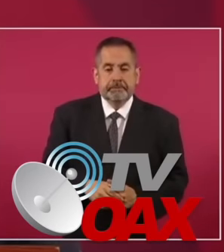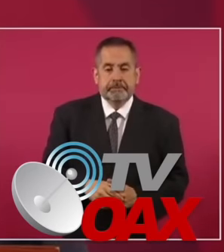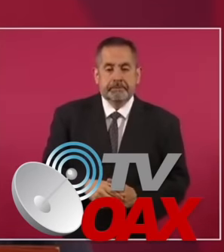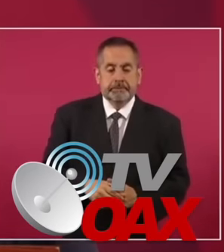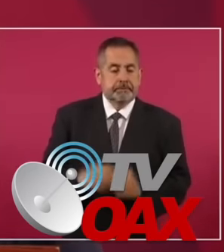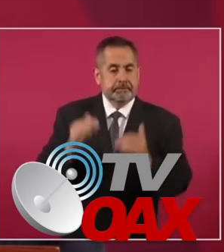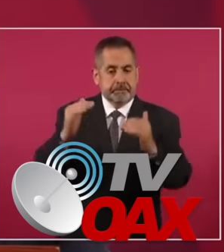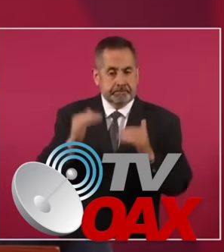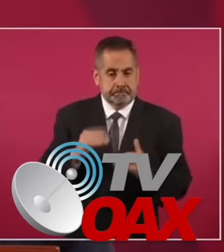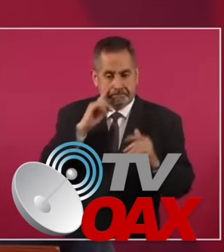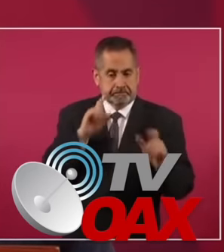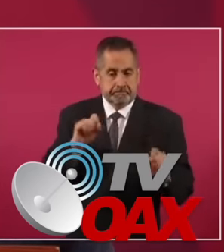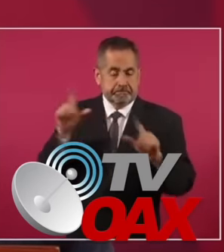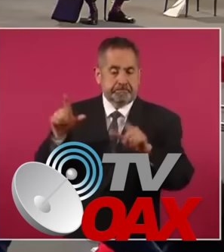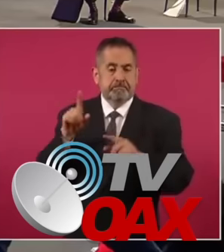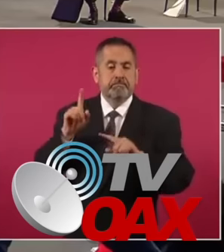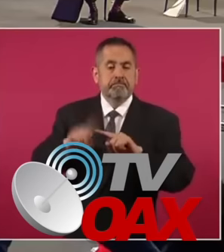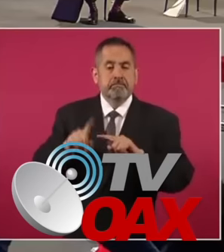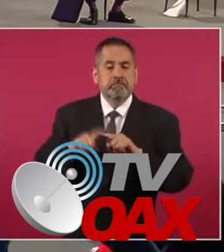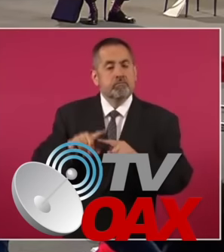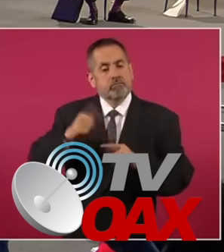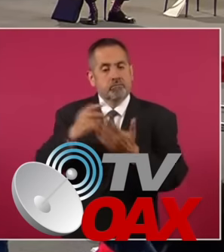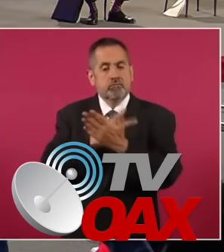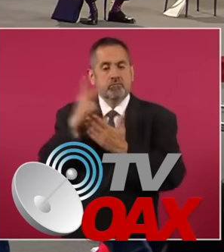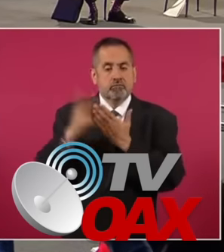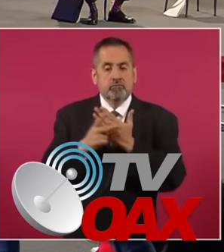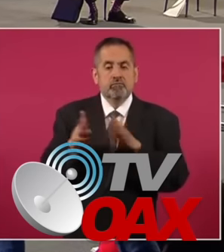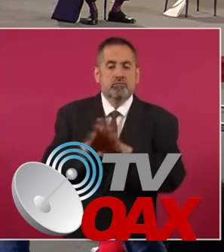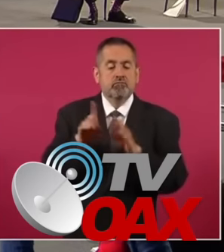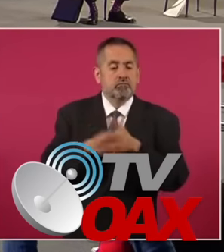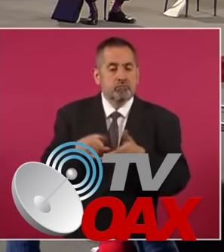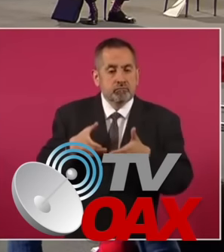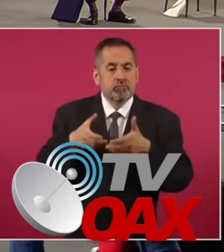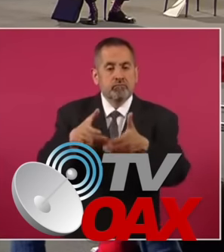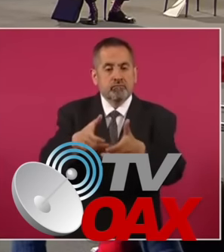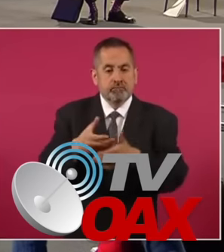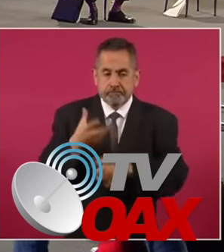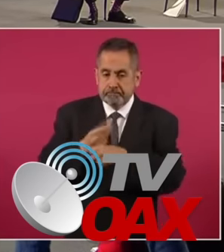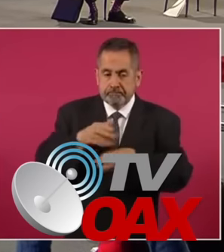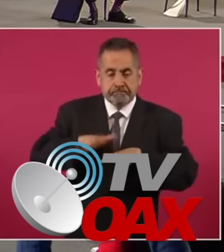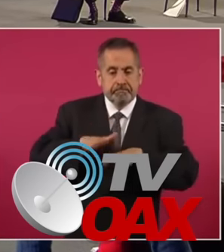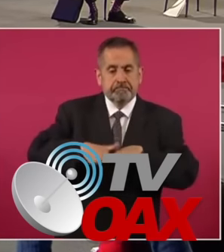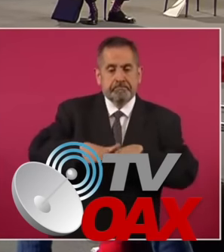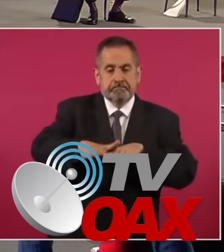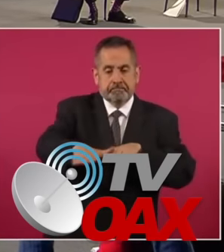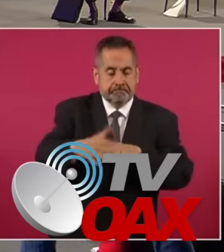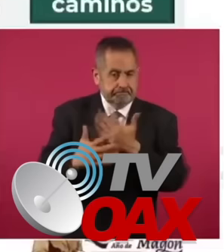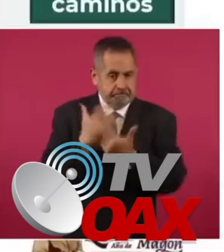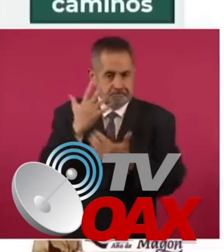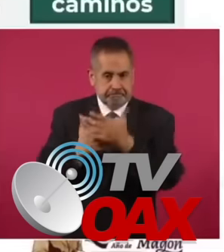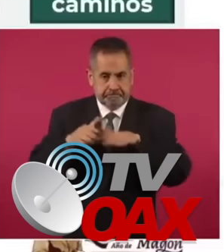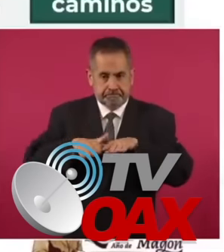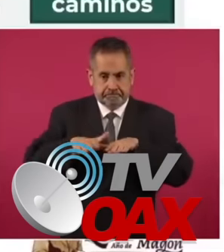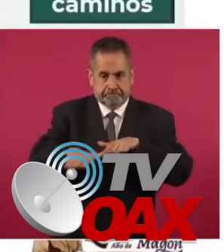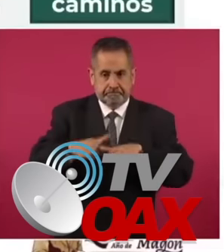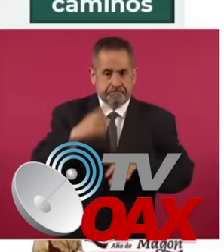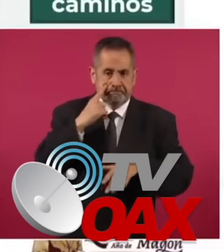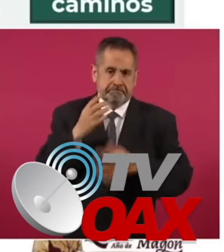En la siguiente lámina está el siguiente programa, que es el programa de caminos de mano de obra, que este es uno de los